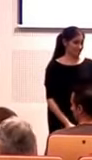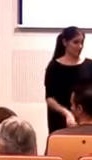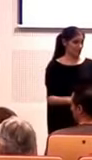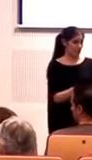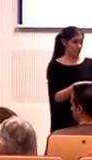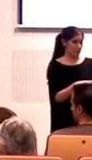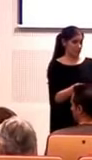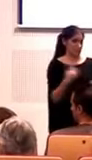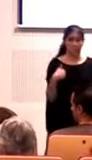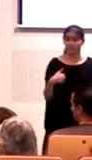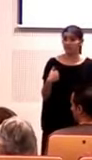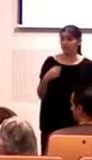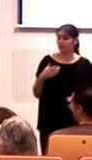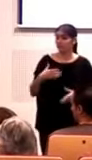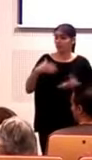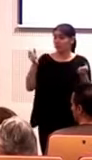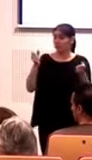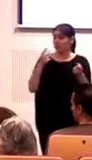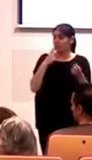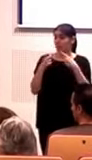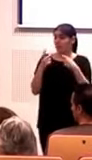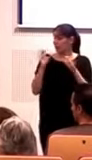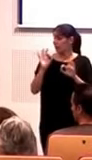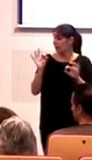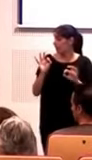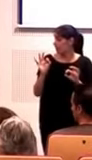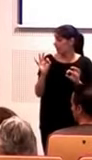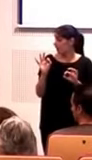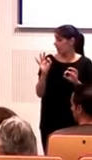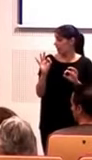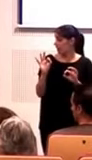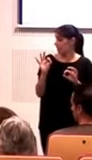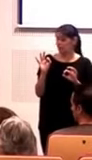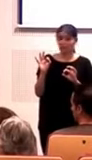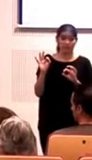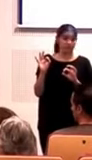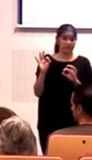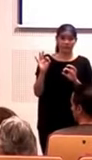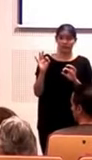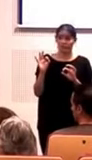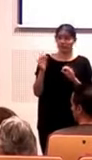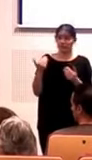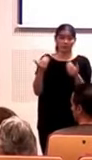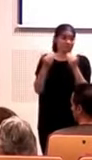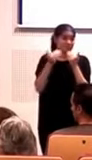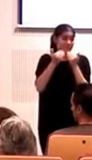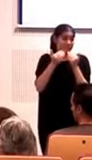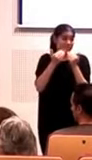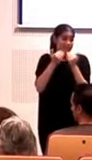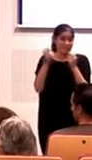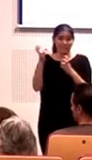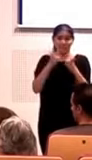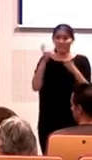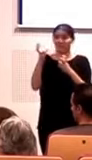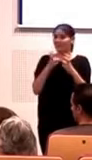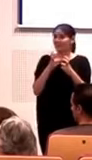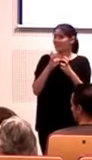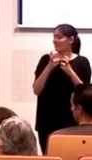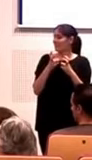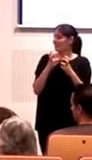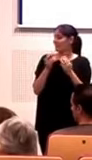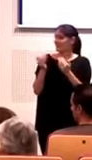Bueno, pues si nadie quiere decir nada más, pues agradecer a todos los que estamos en la mesa, que